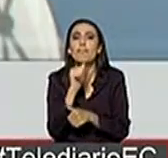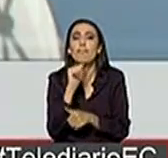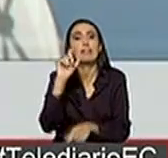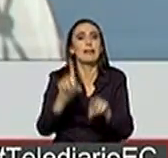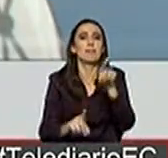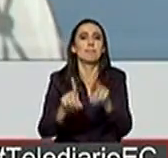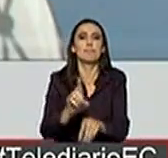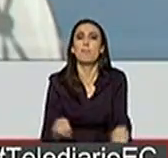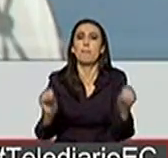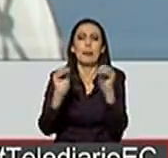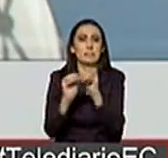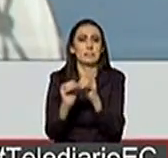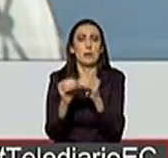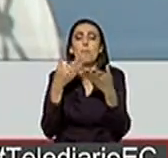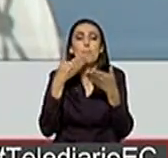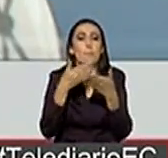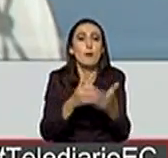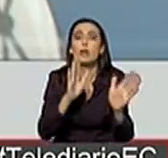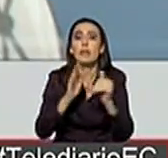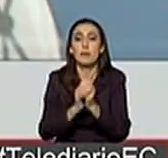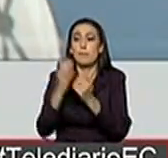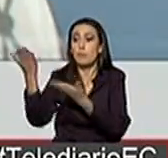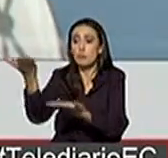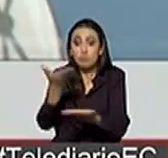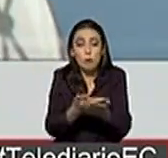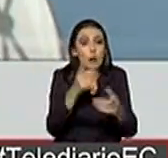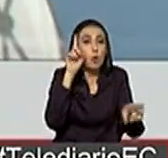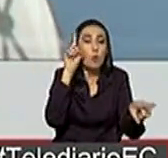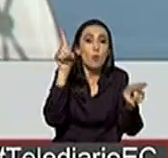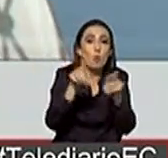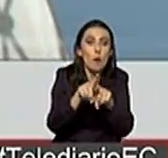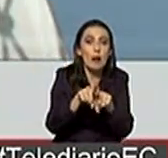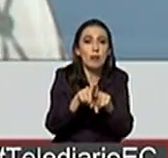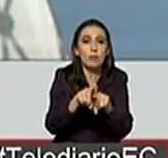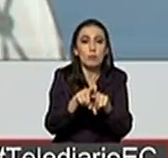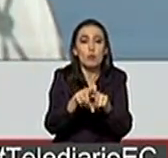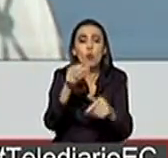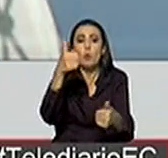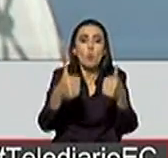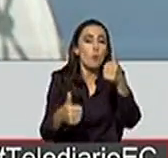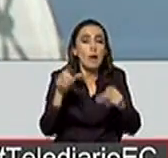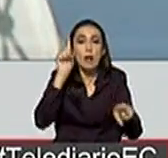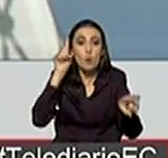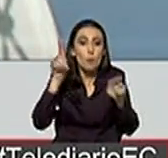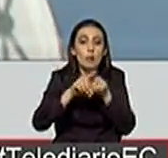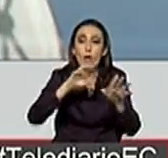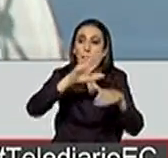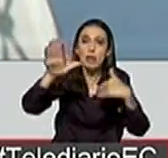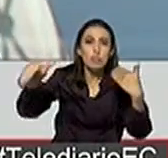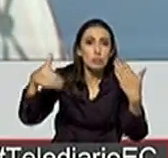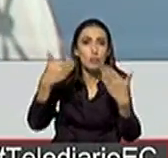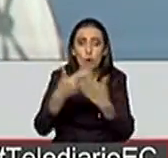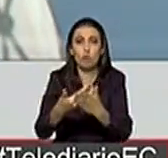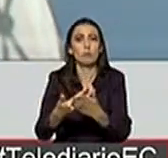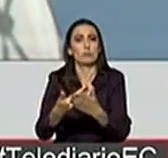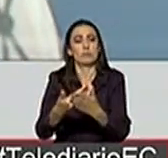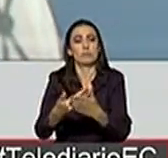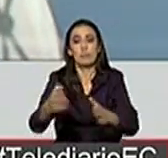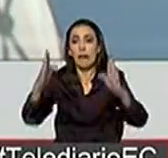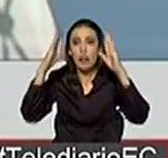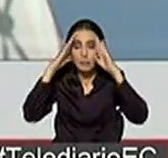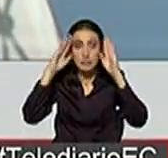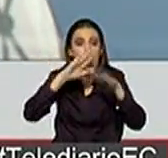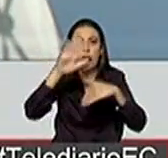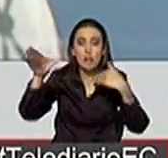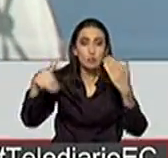más pasando por el hecho de llegar a establecer cuál es el norte común que nos permita salir de este impasse porque en el